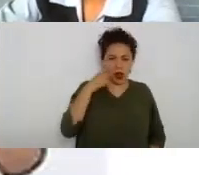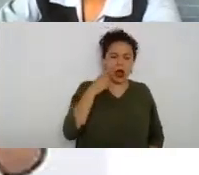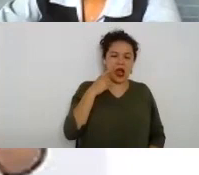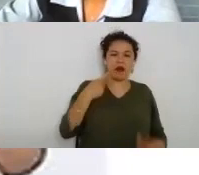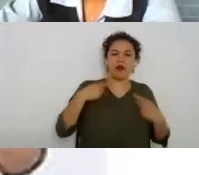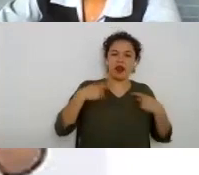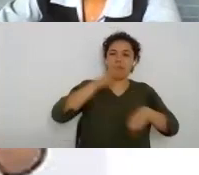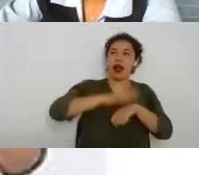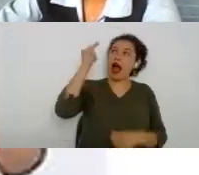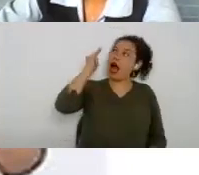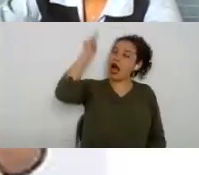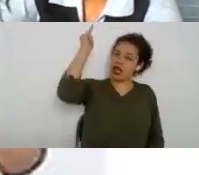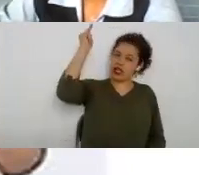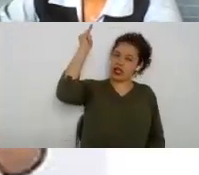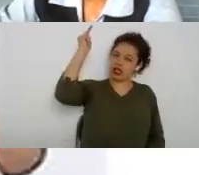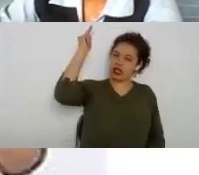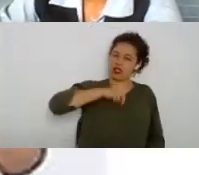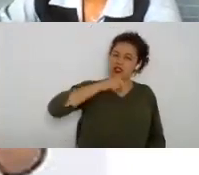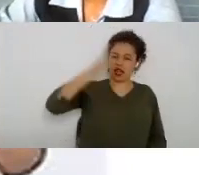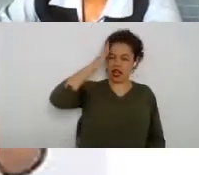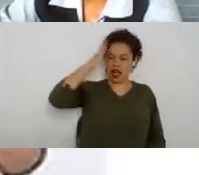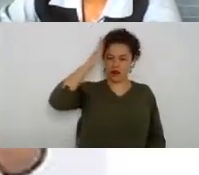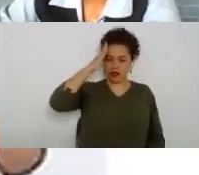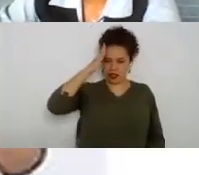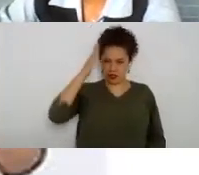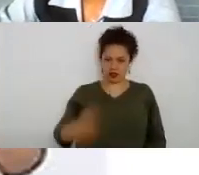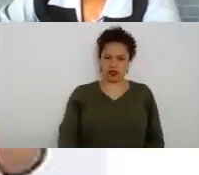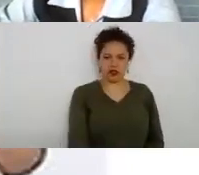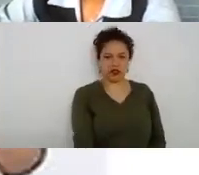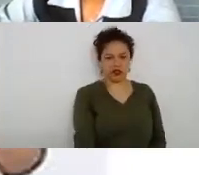los 3 es la que va a ir a la cabeza, ¿de acuerdo?